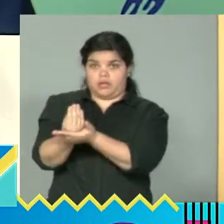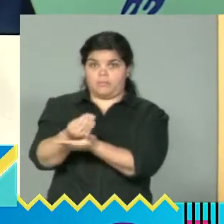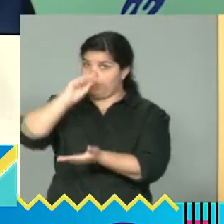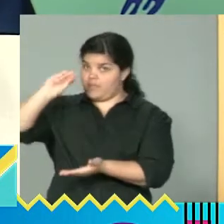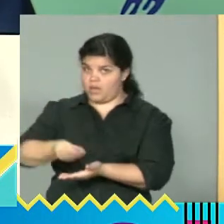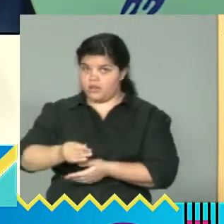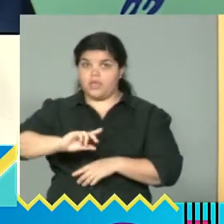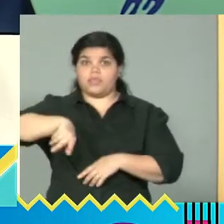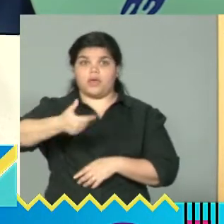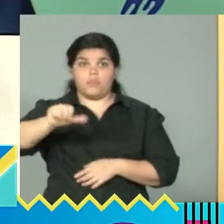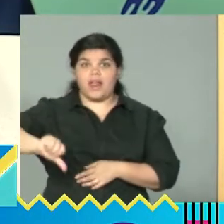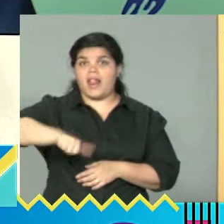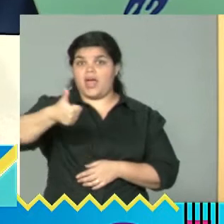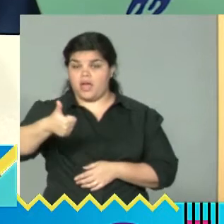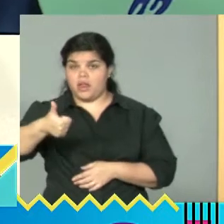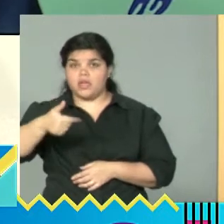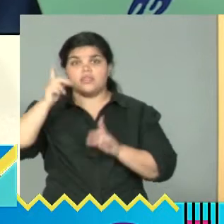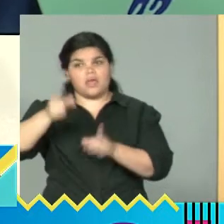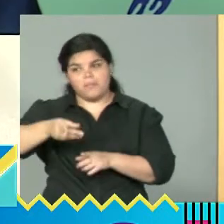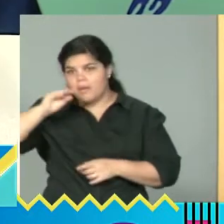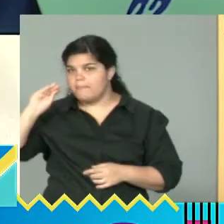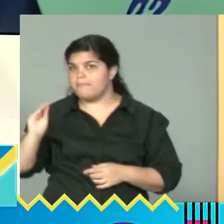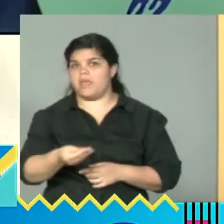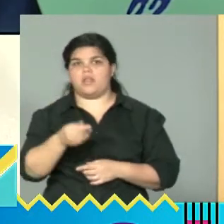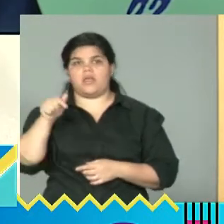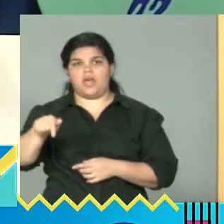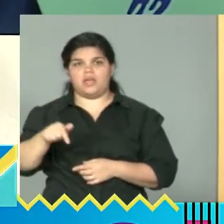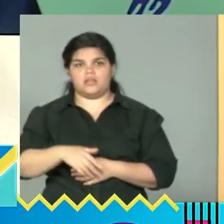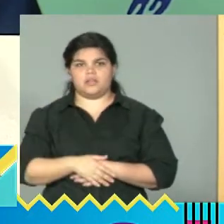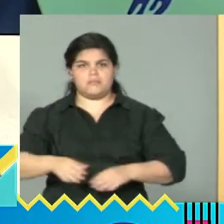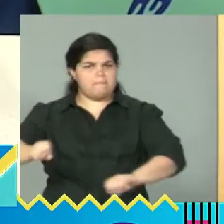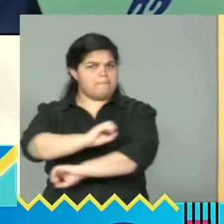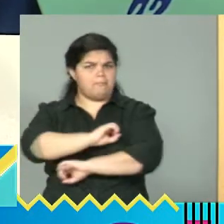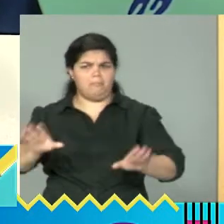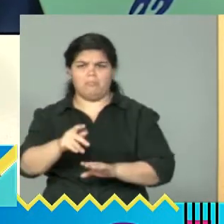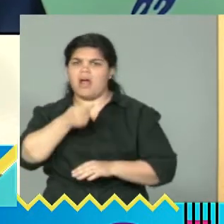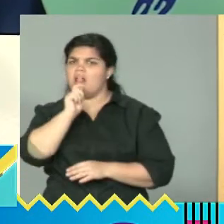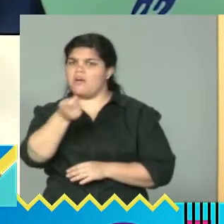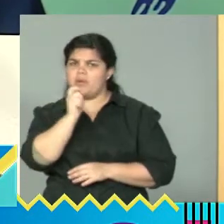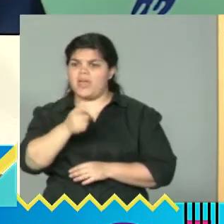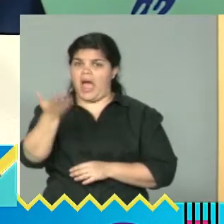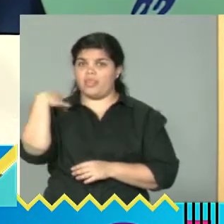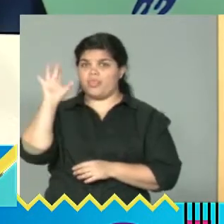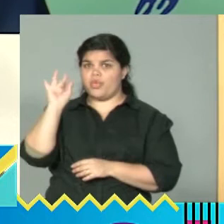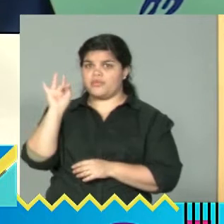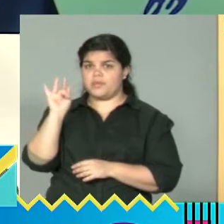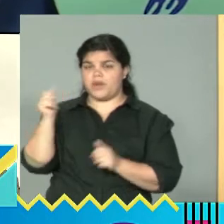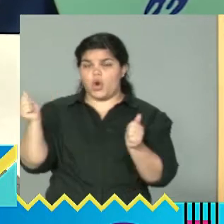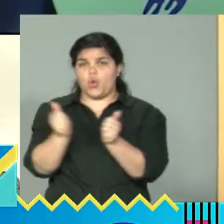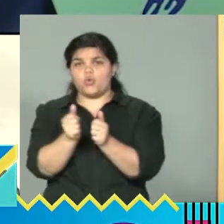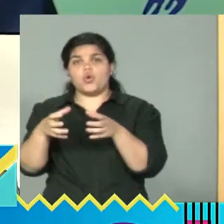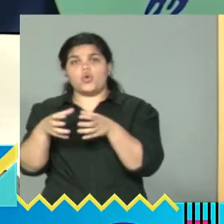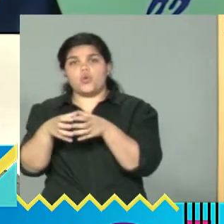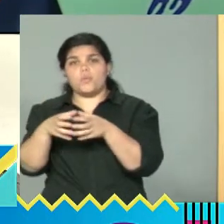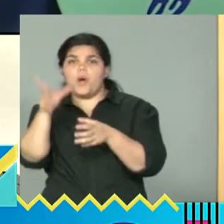las elecciones de medio término y con esa nefasta conferencia de prensa de diciembre con Sturzenegger y el equipo